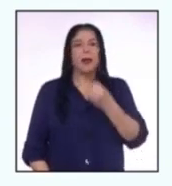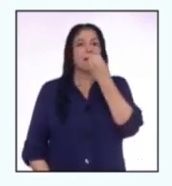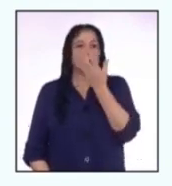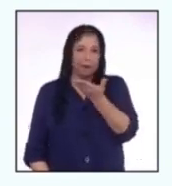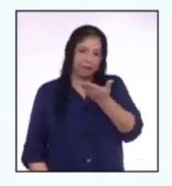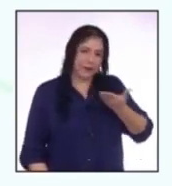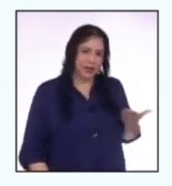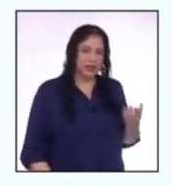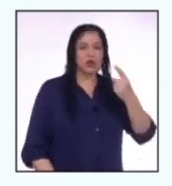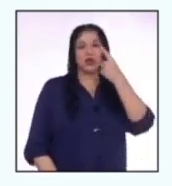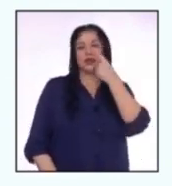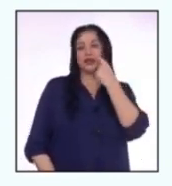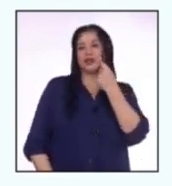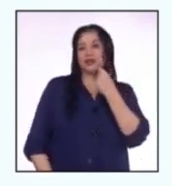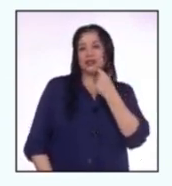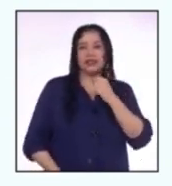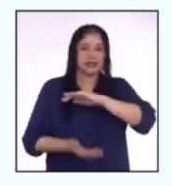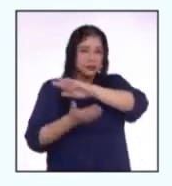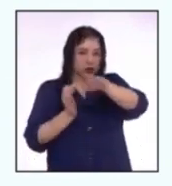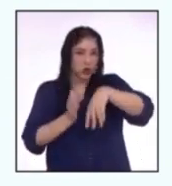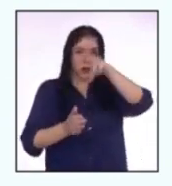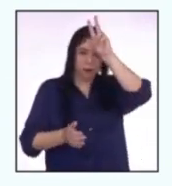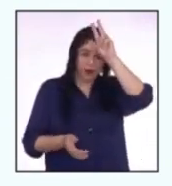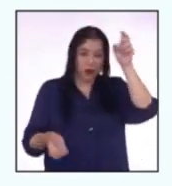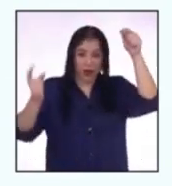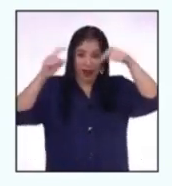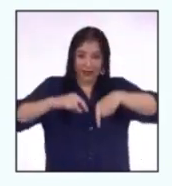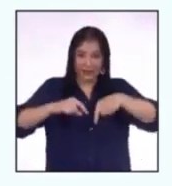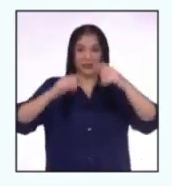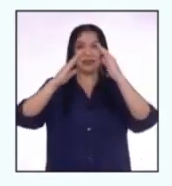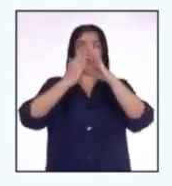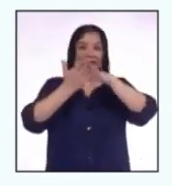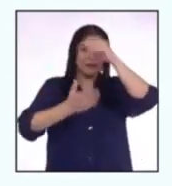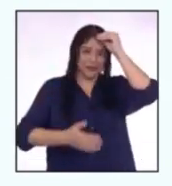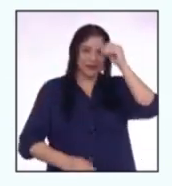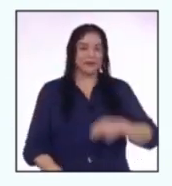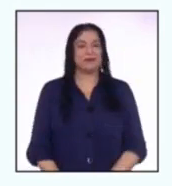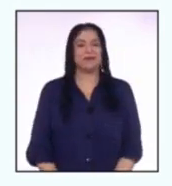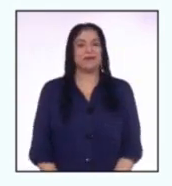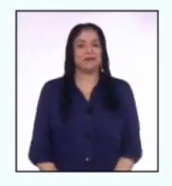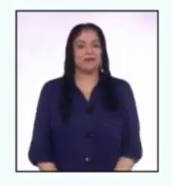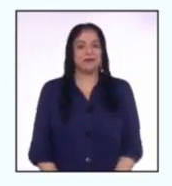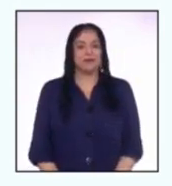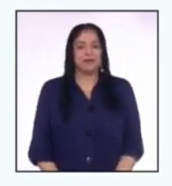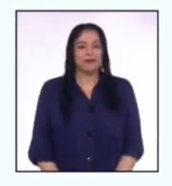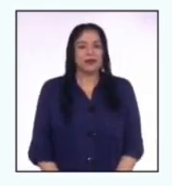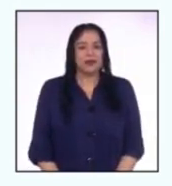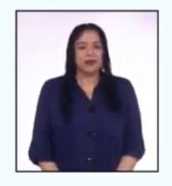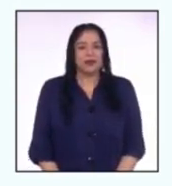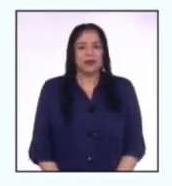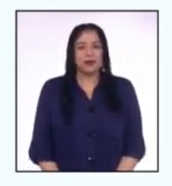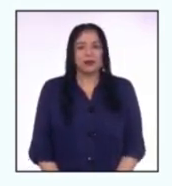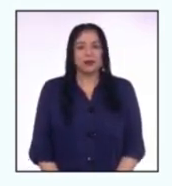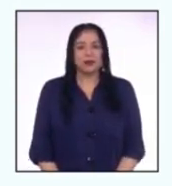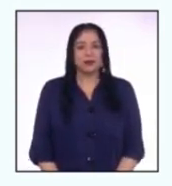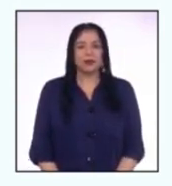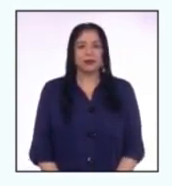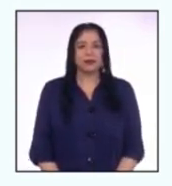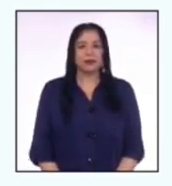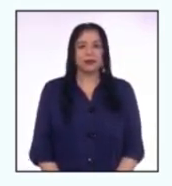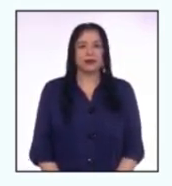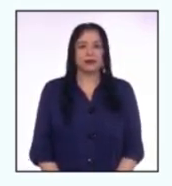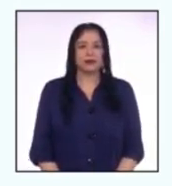miami llega a menos de una semana y tiene el cuerpo año